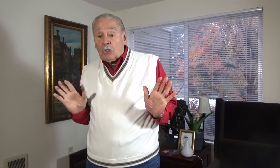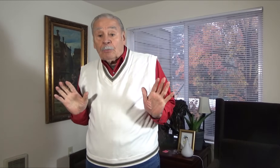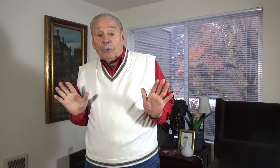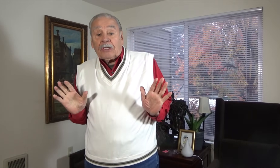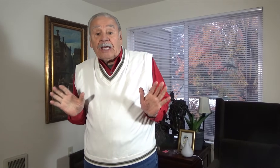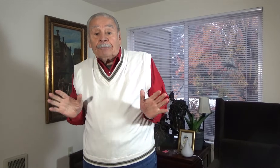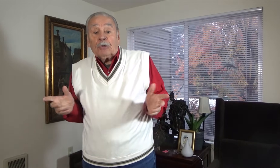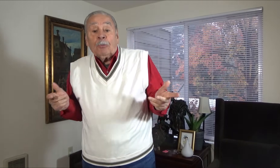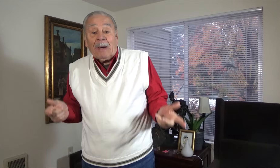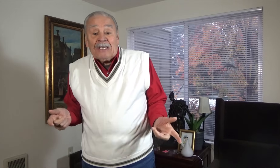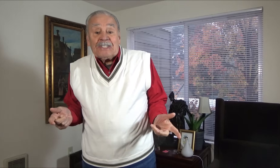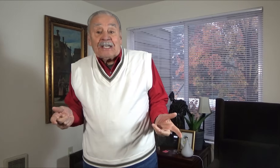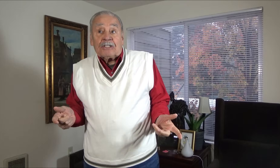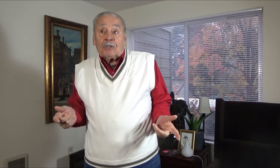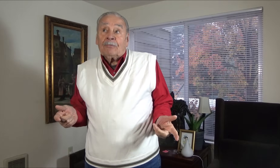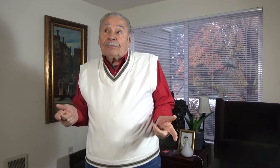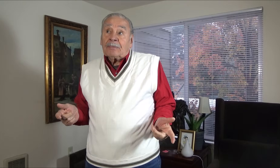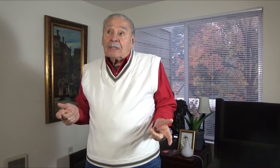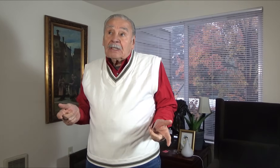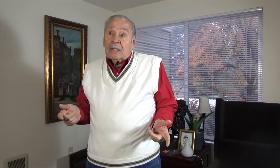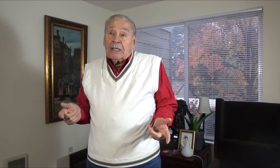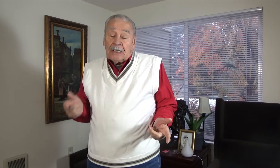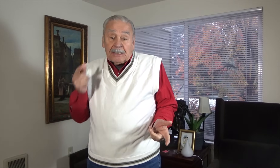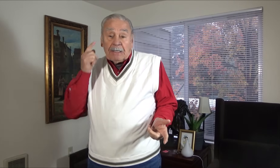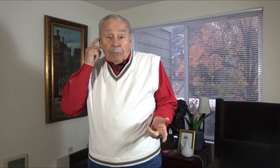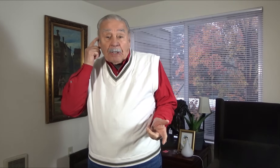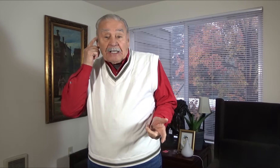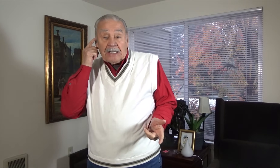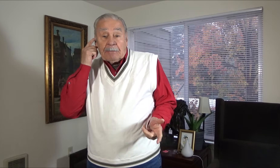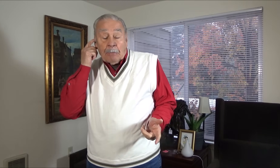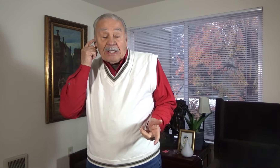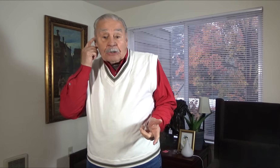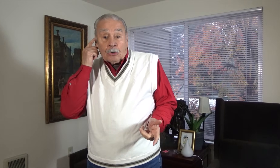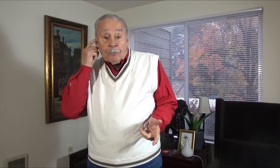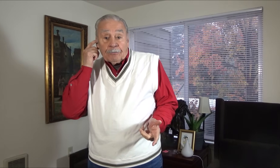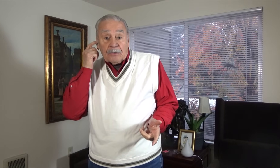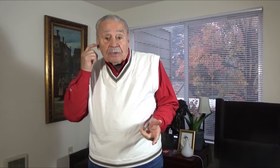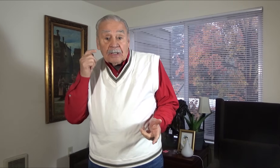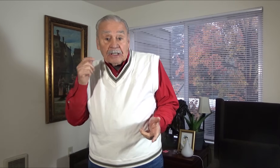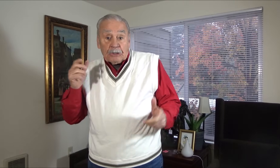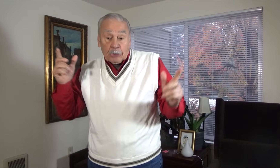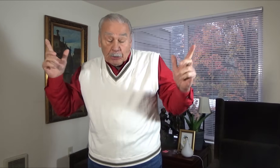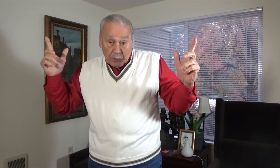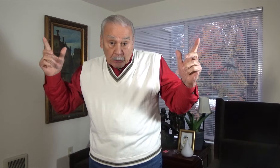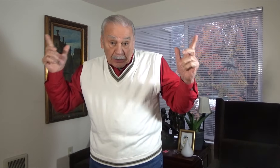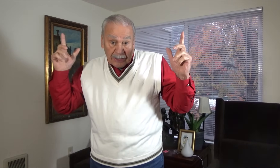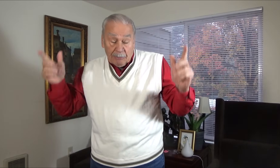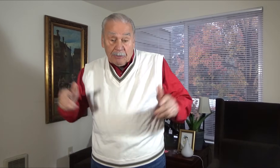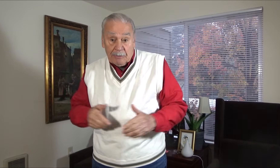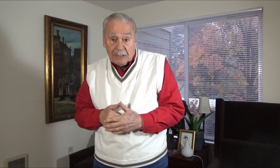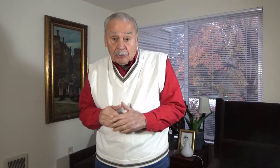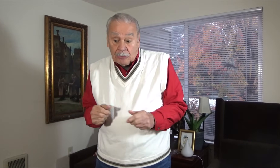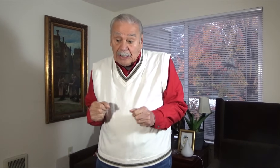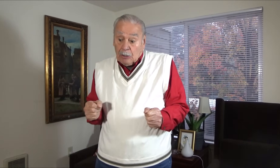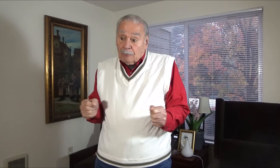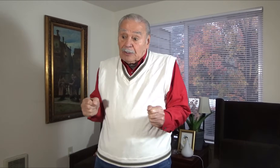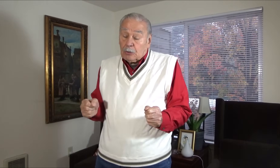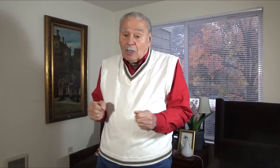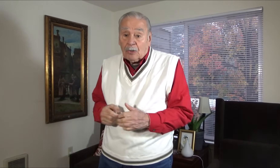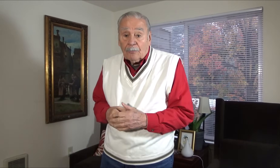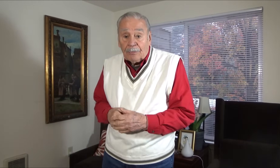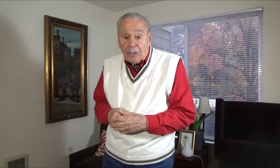sobre todo porque los países que son en este momento histórico que estamos viviendo